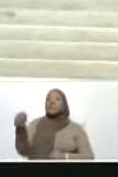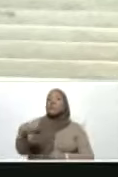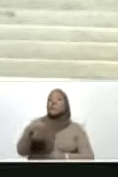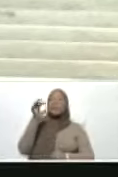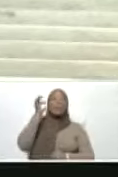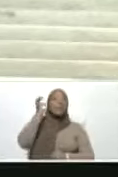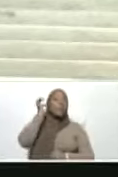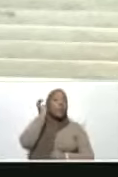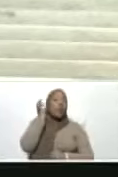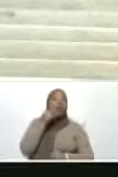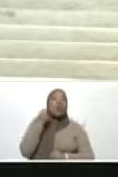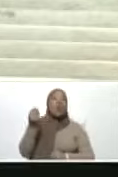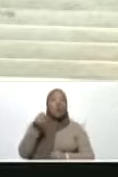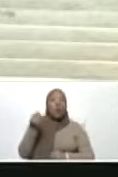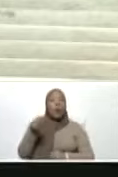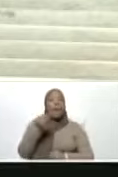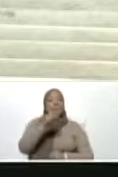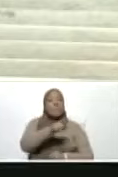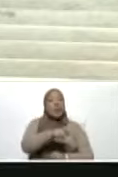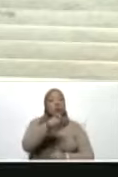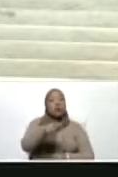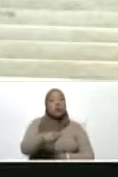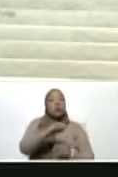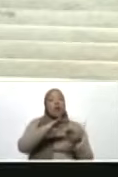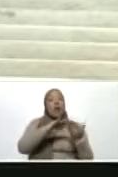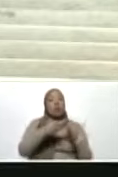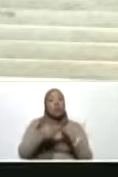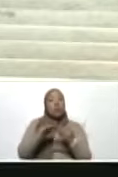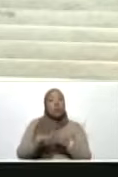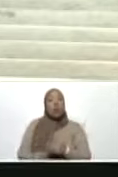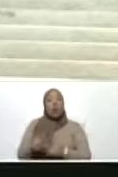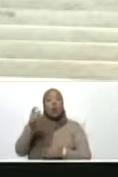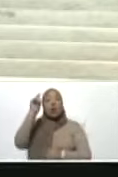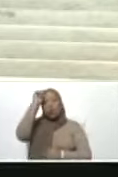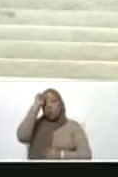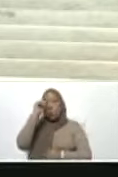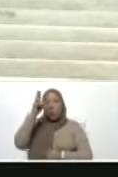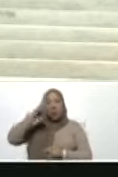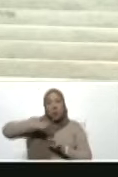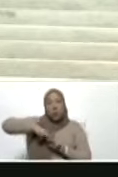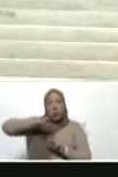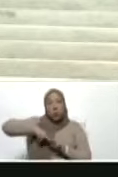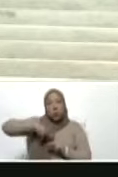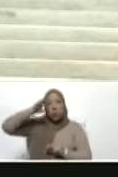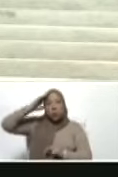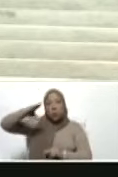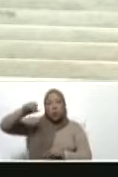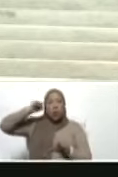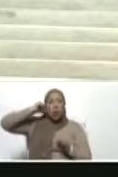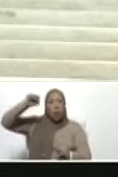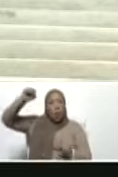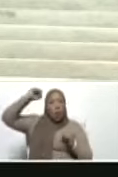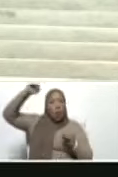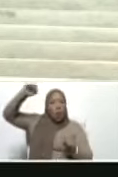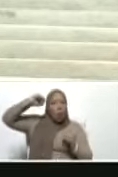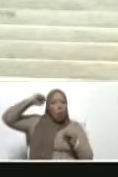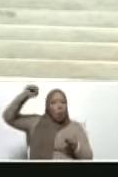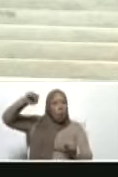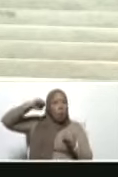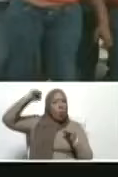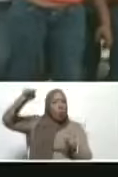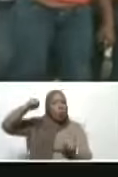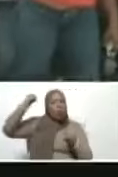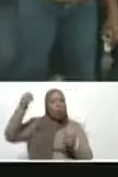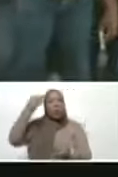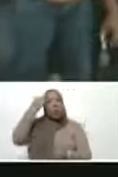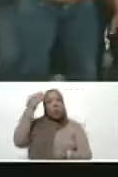mujeres, hombres, vecinos, vecinas. Por allá hay uno que, mira, tiene una gorra negra y me saluda, y me saluda. Yo también los saludo desde aquí, mira, allá en